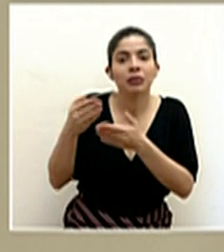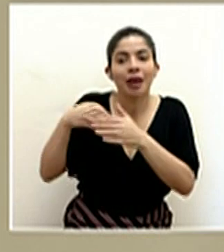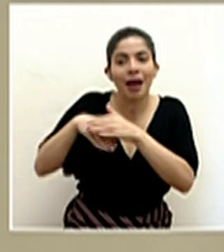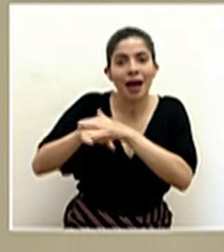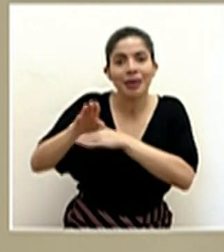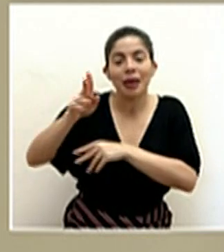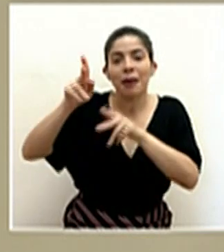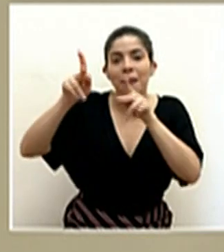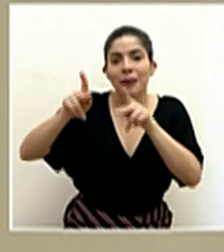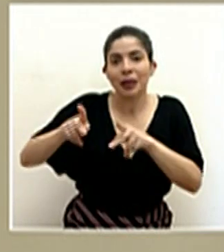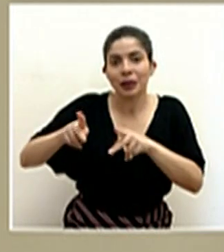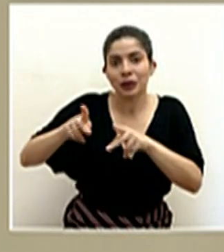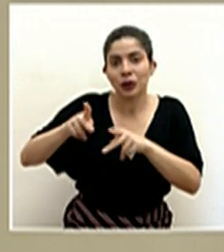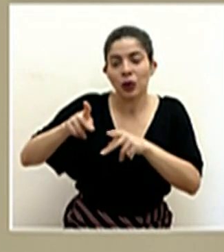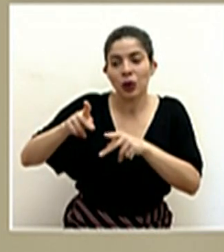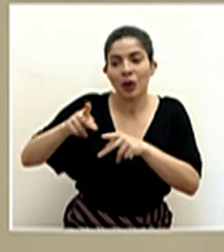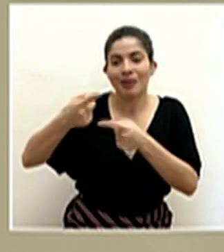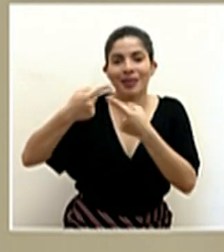ingresen personas